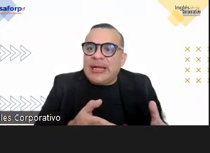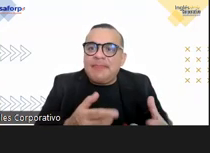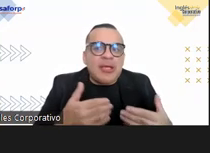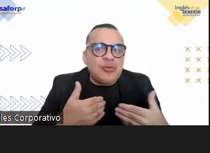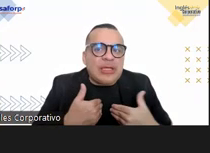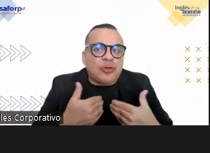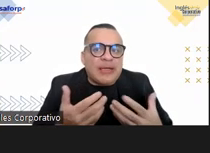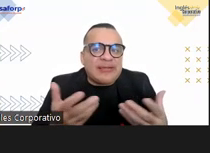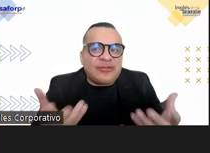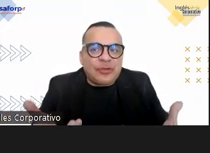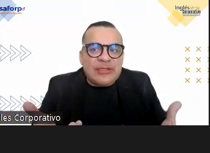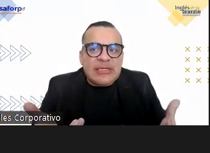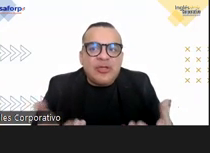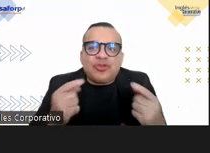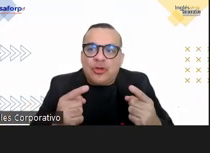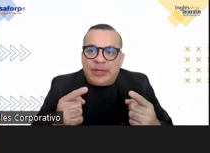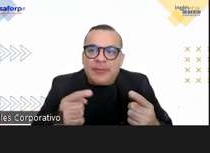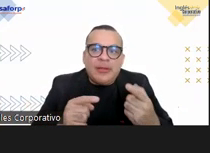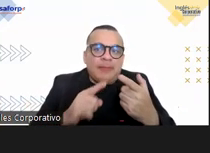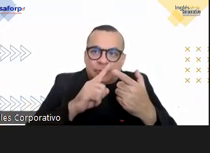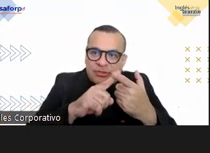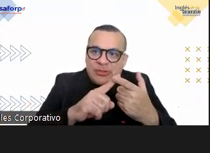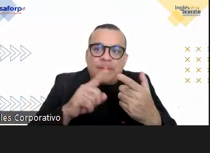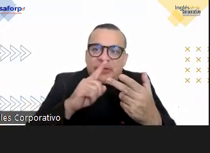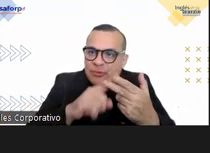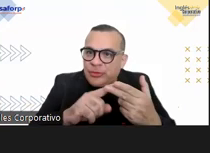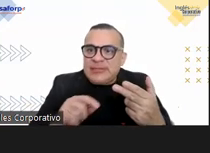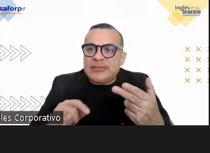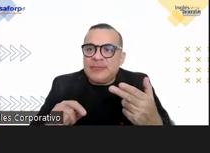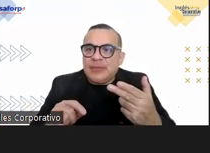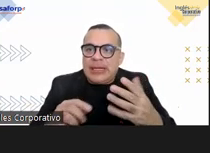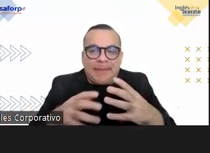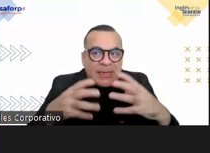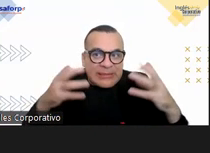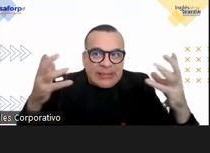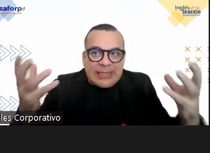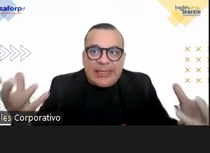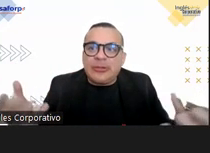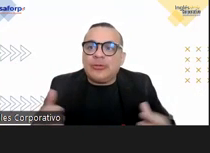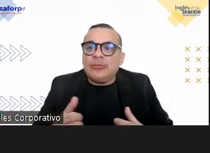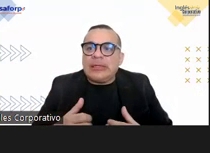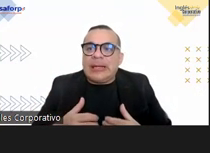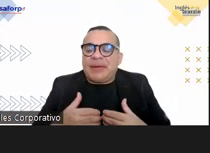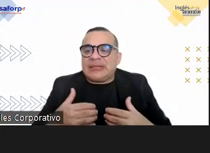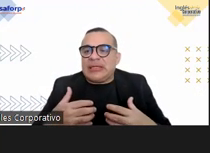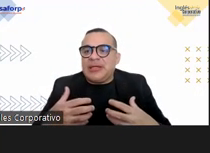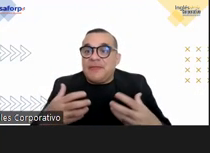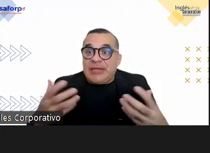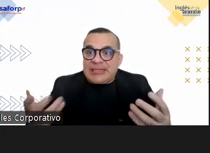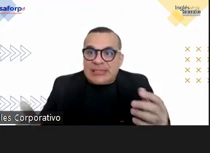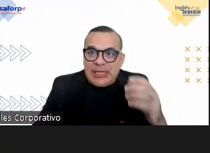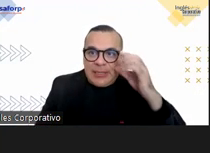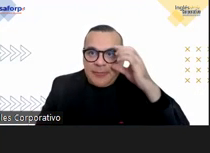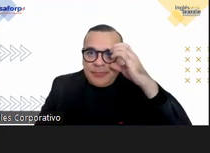mando integral me ayuda a tomar decisiones sobre procesos, personas. la parte de talento, la